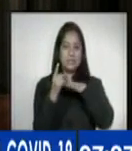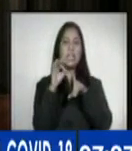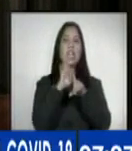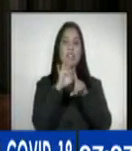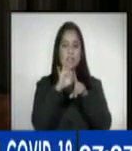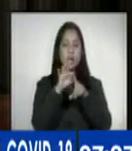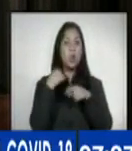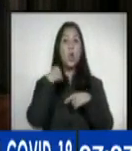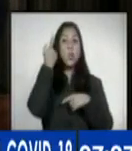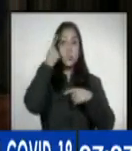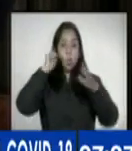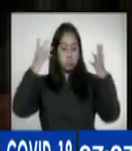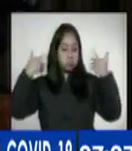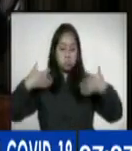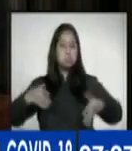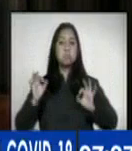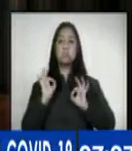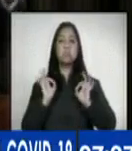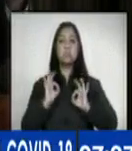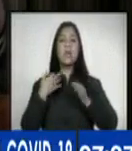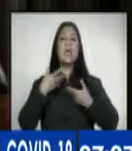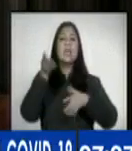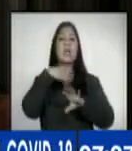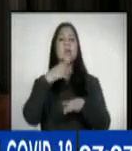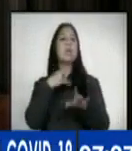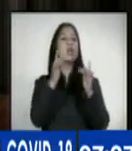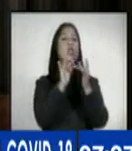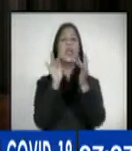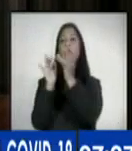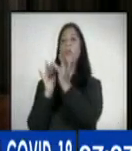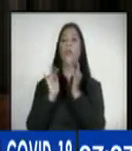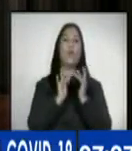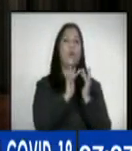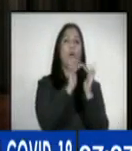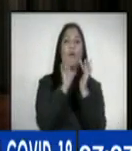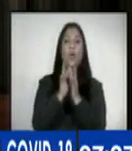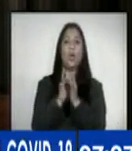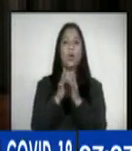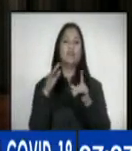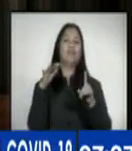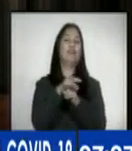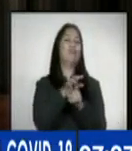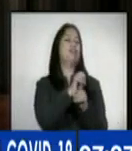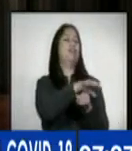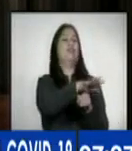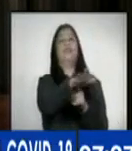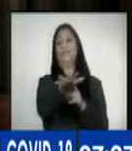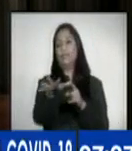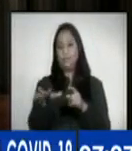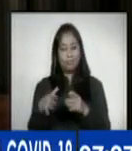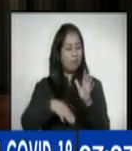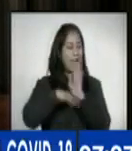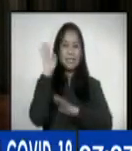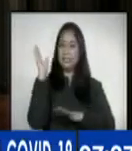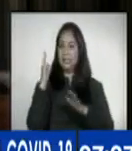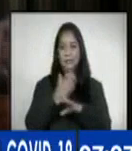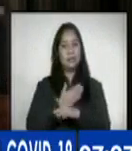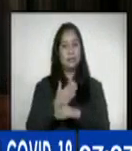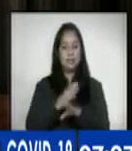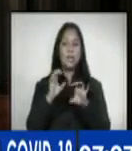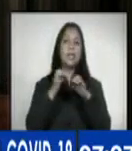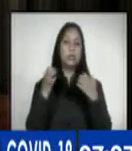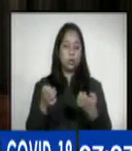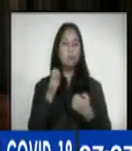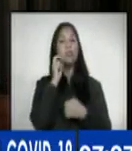no lo sabe, y lo principia a regar por contacto con otras personas, tendríamos muchísimos más problemas. Por eso